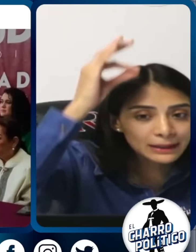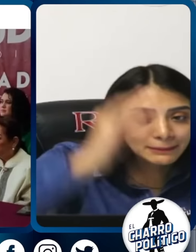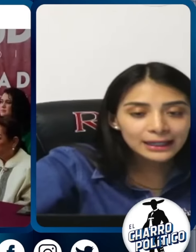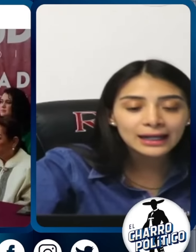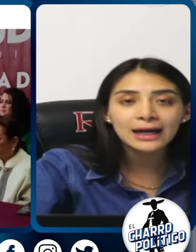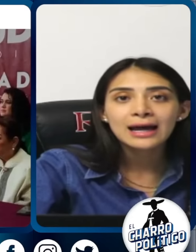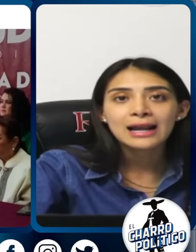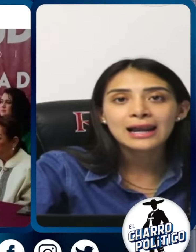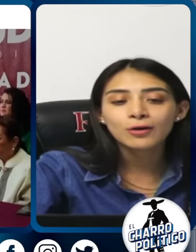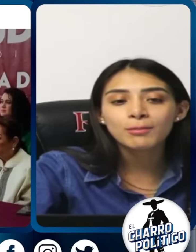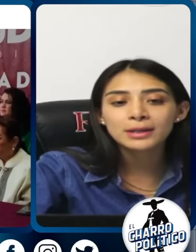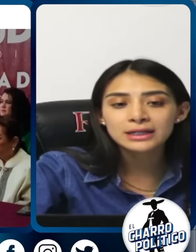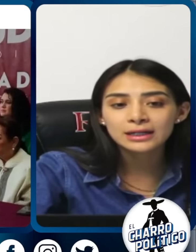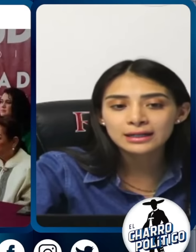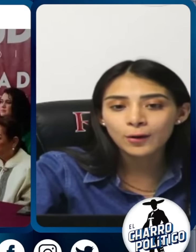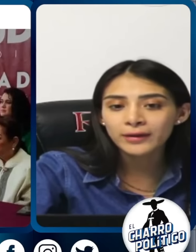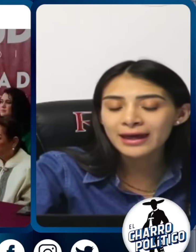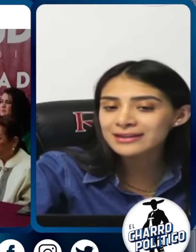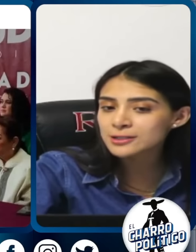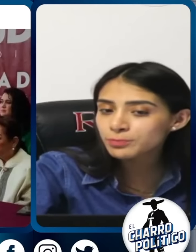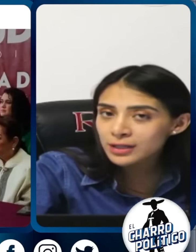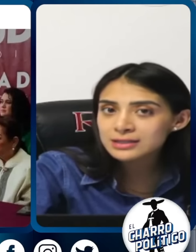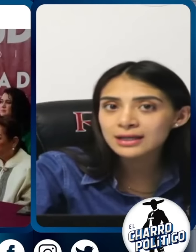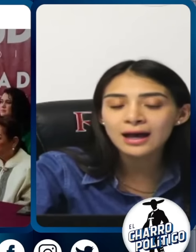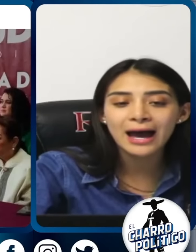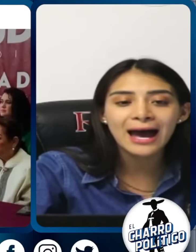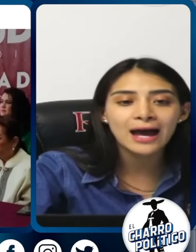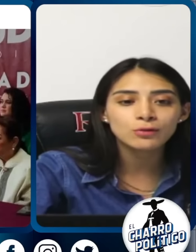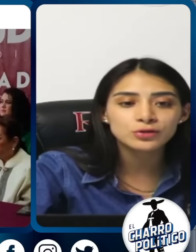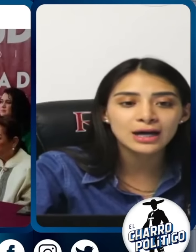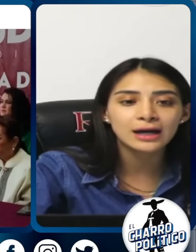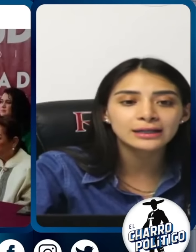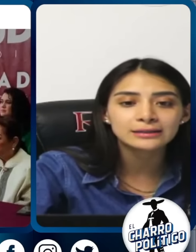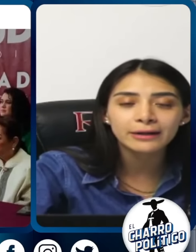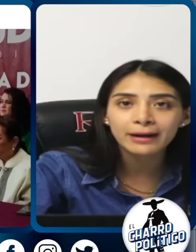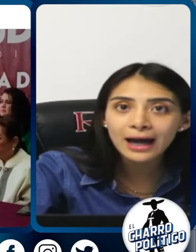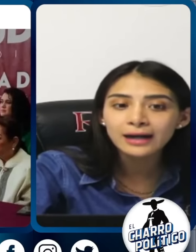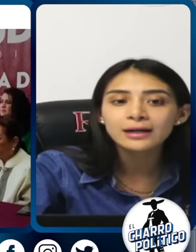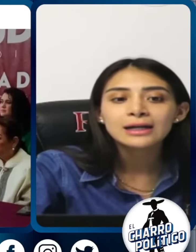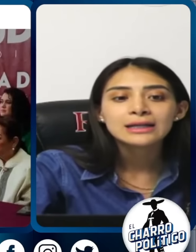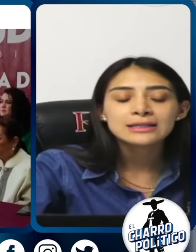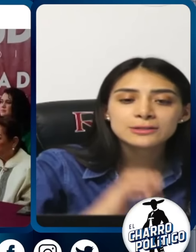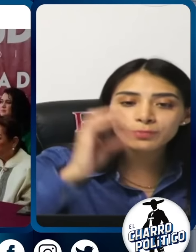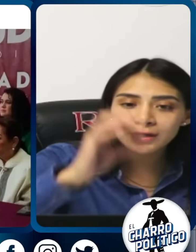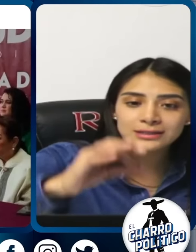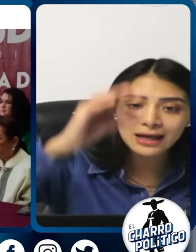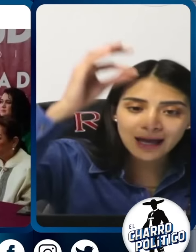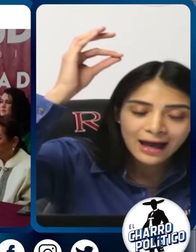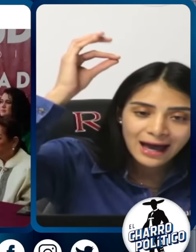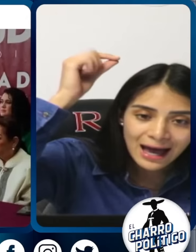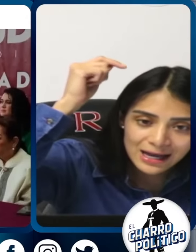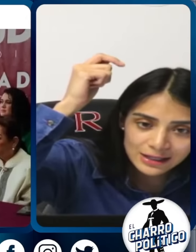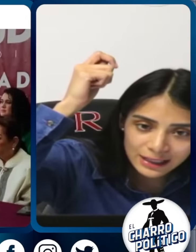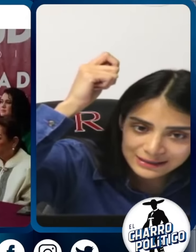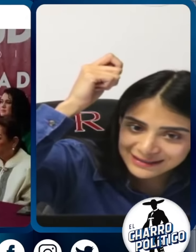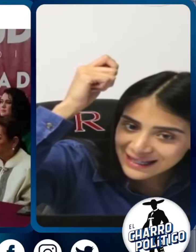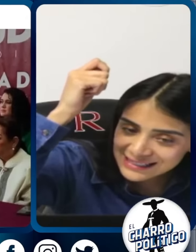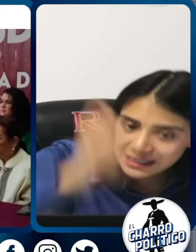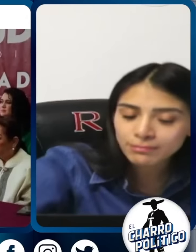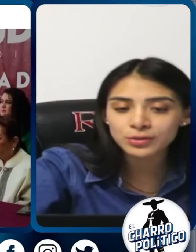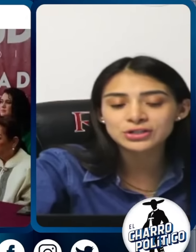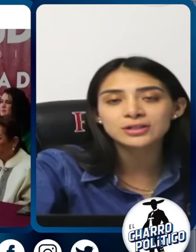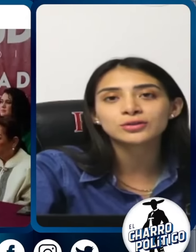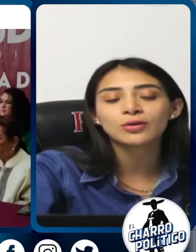de primera la compañera Claudia, dispuesta a luchar y trabajar, dispuesta a